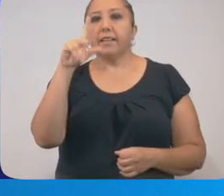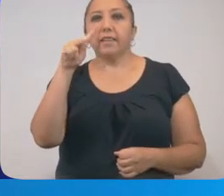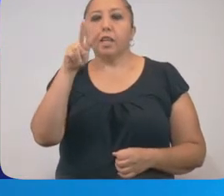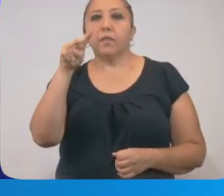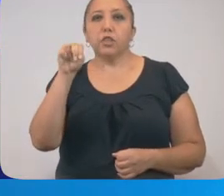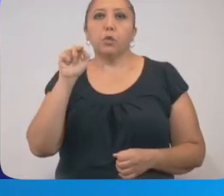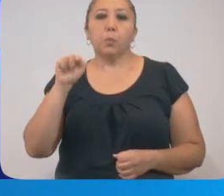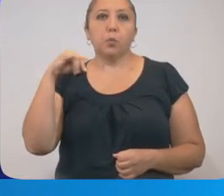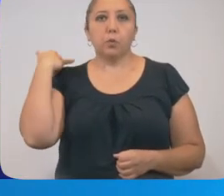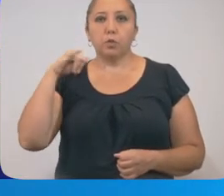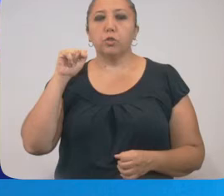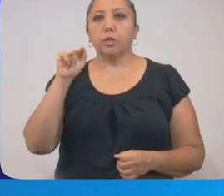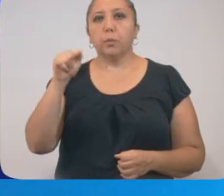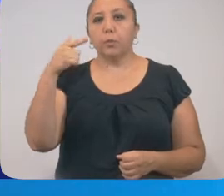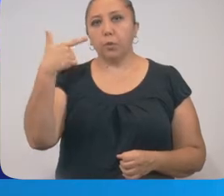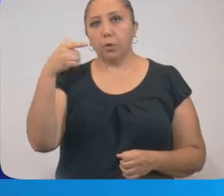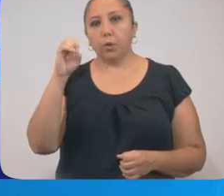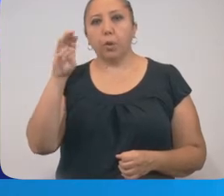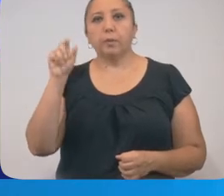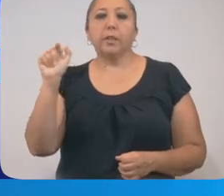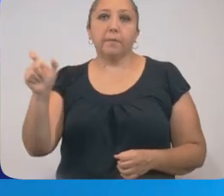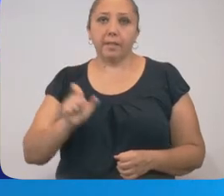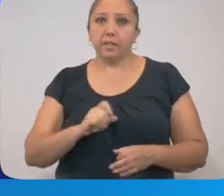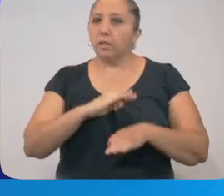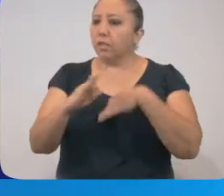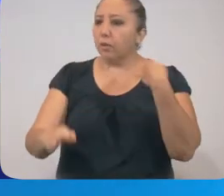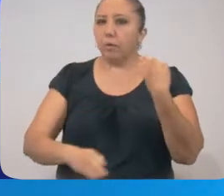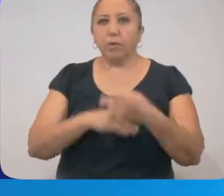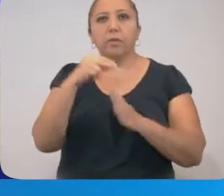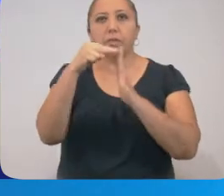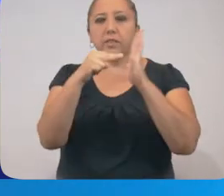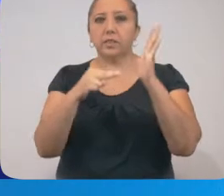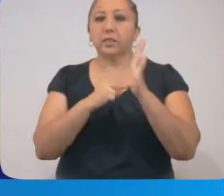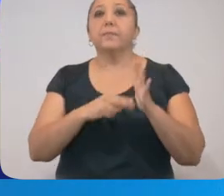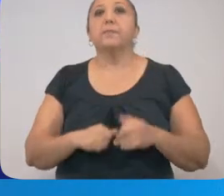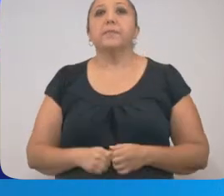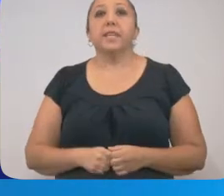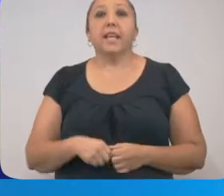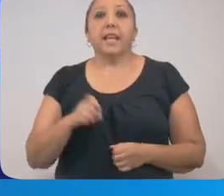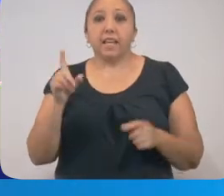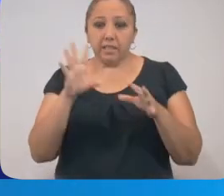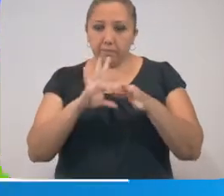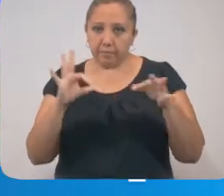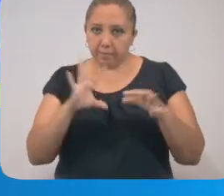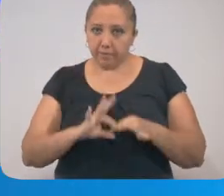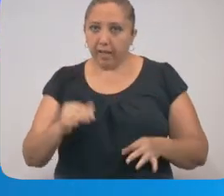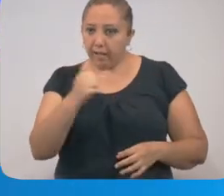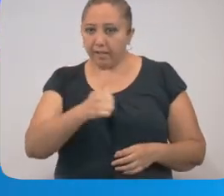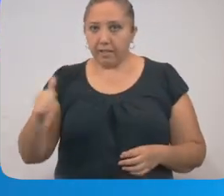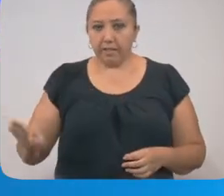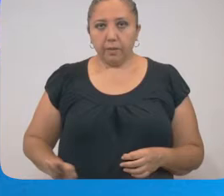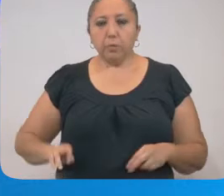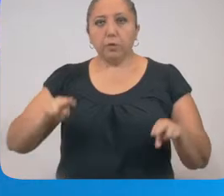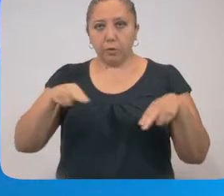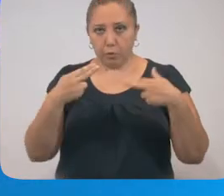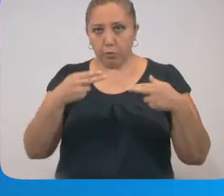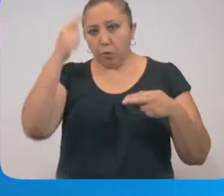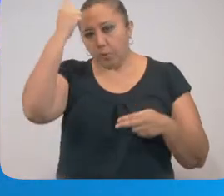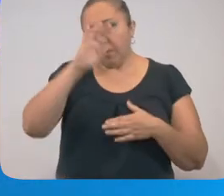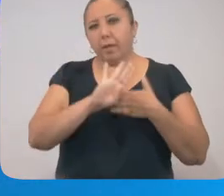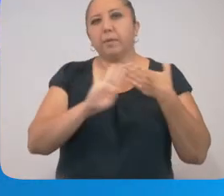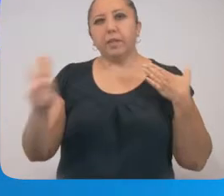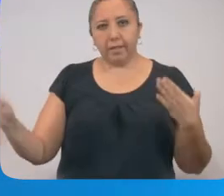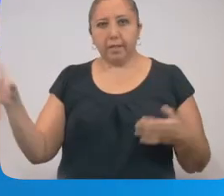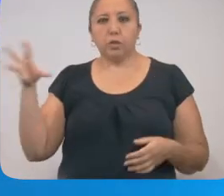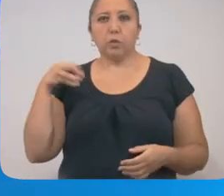.yucatán.gov.mx, donde se encuentran todos los protocolos sanitarios específicos a cada giro comercial, para prevenir